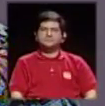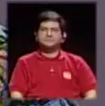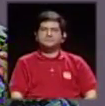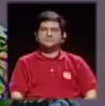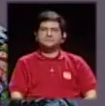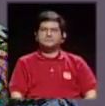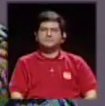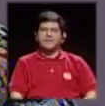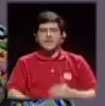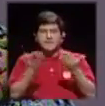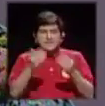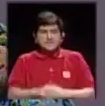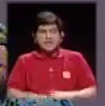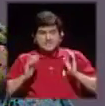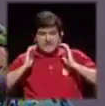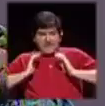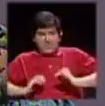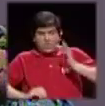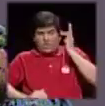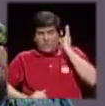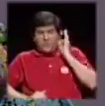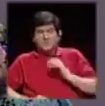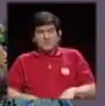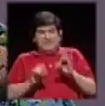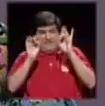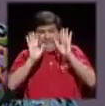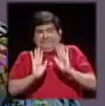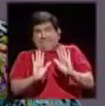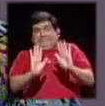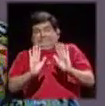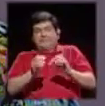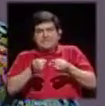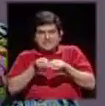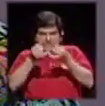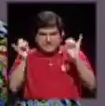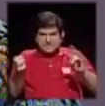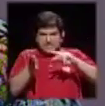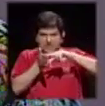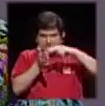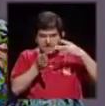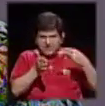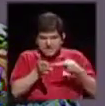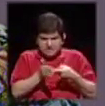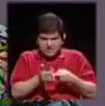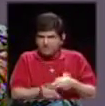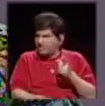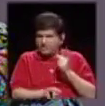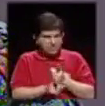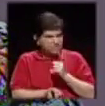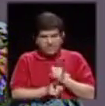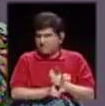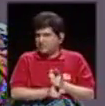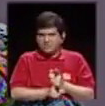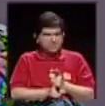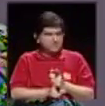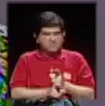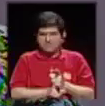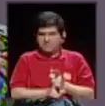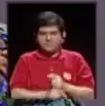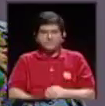se horroriza el cuerpo de las mujeres sin que eso sea así, pues, ¿verdad?